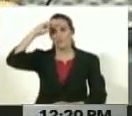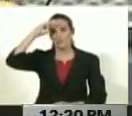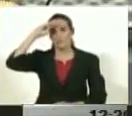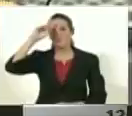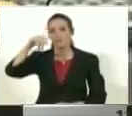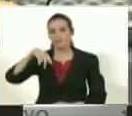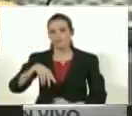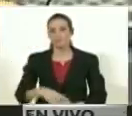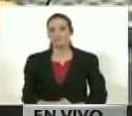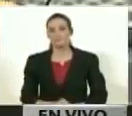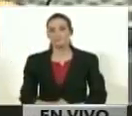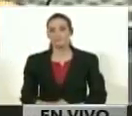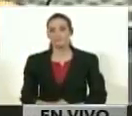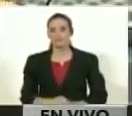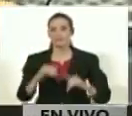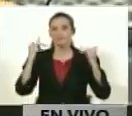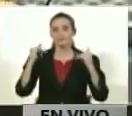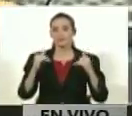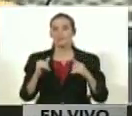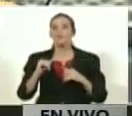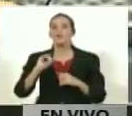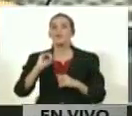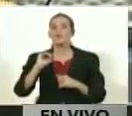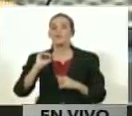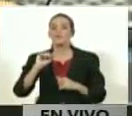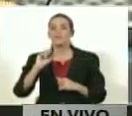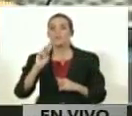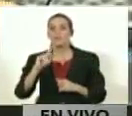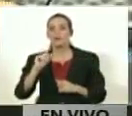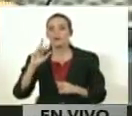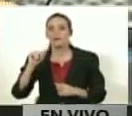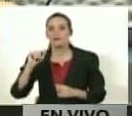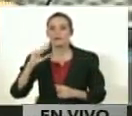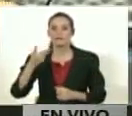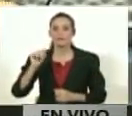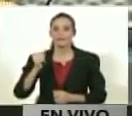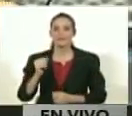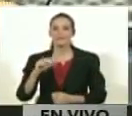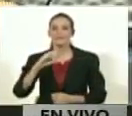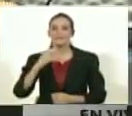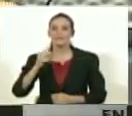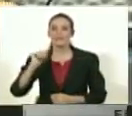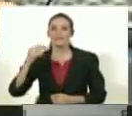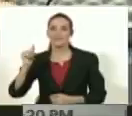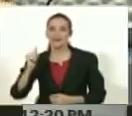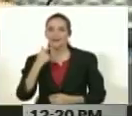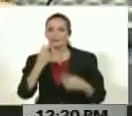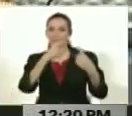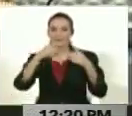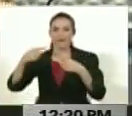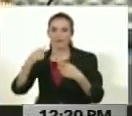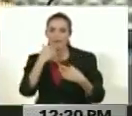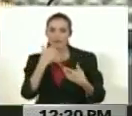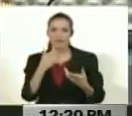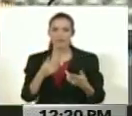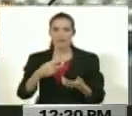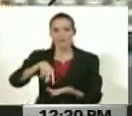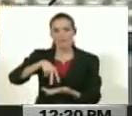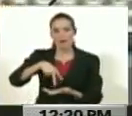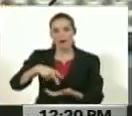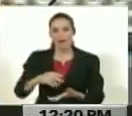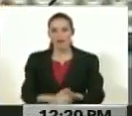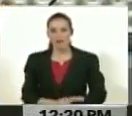guaguancó, la rumba, la guaracha, cha-cha-cha, el cha-cha-cha y más allá, y los